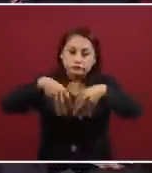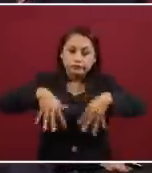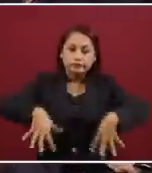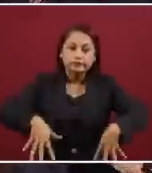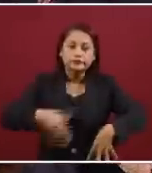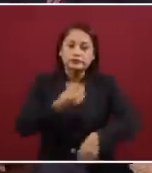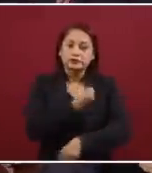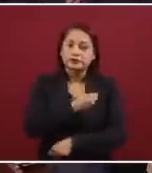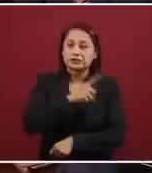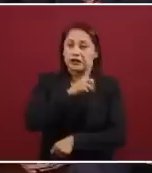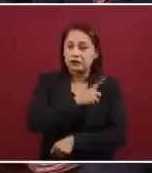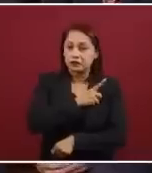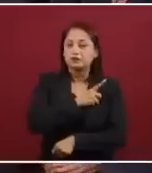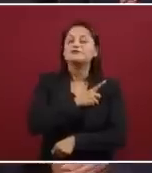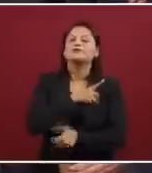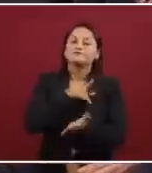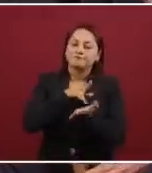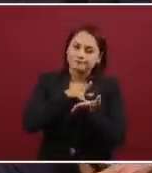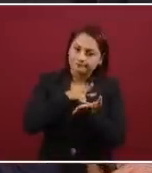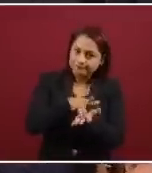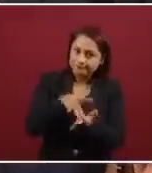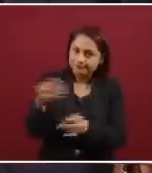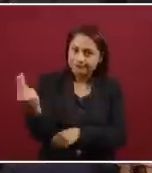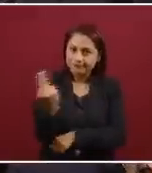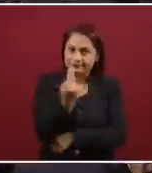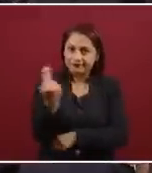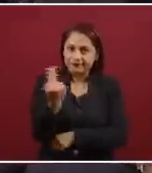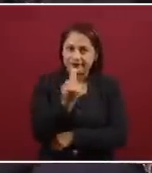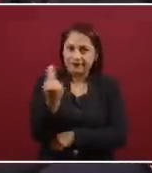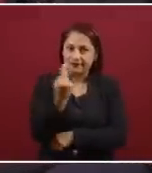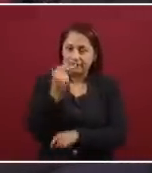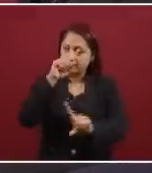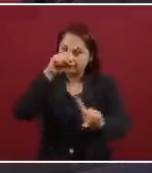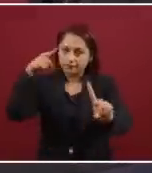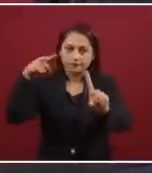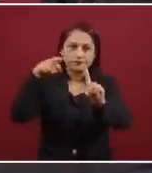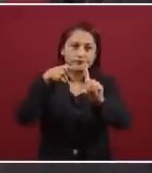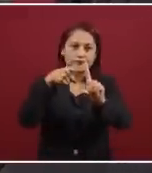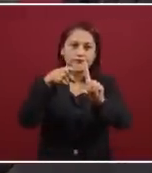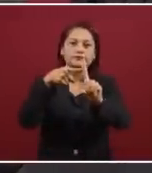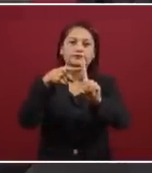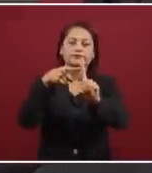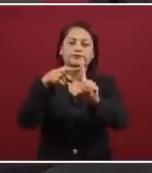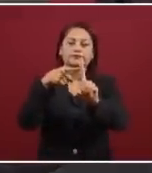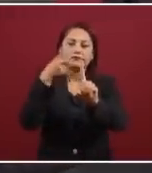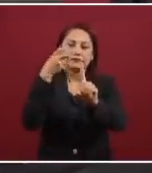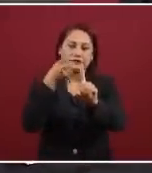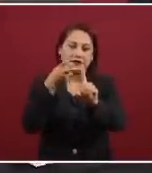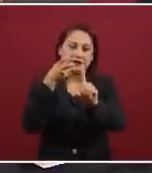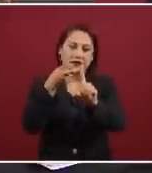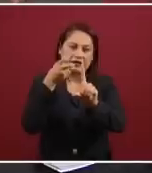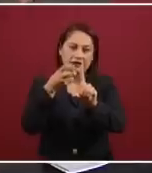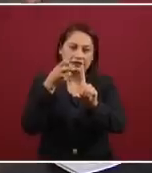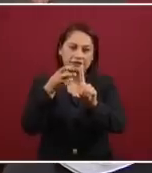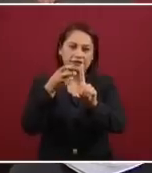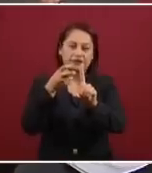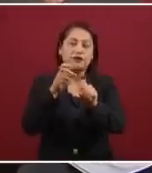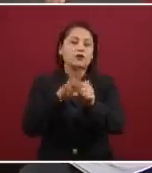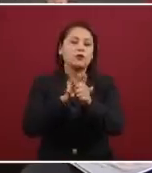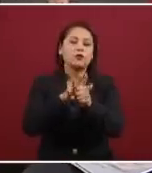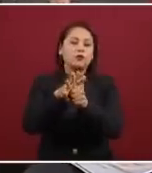esta necesidad de atención a